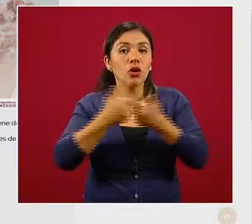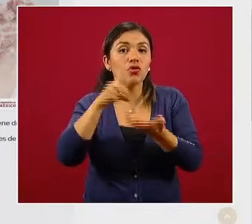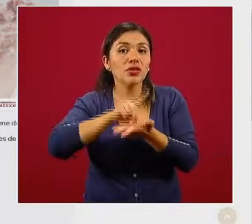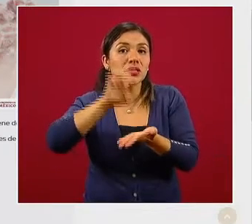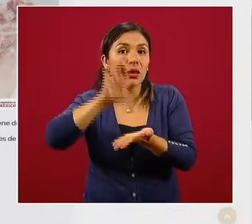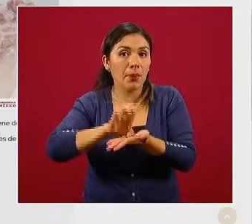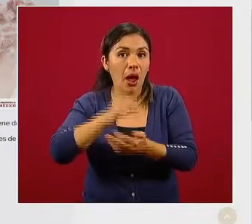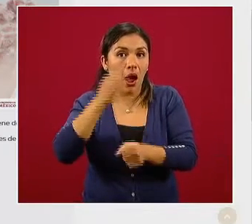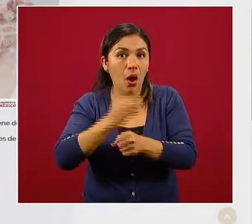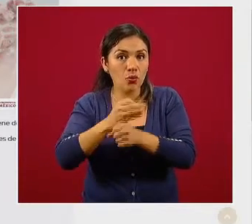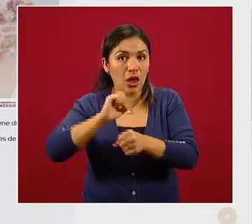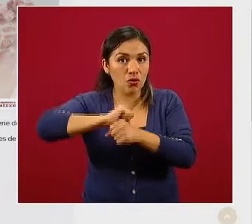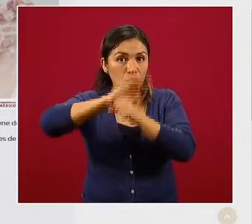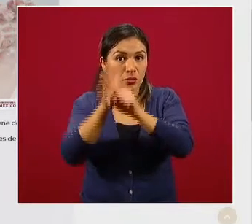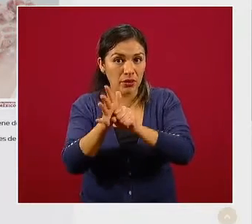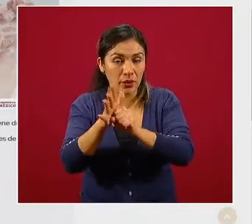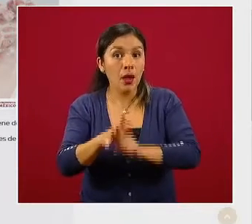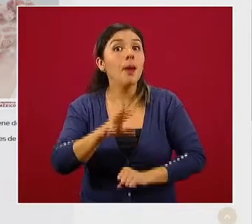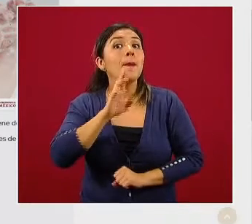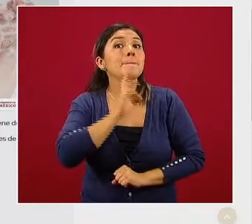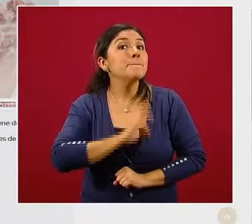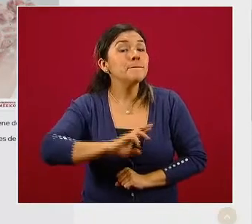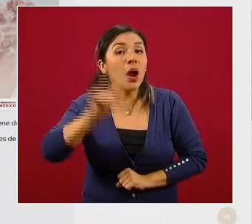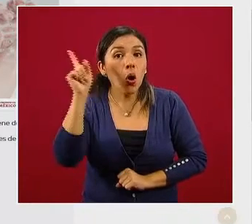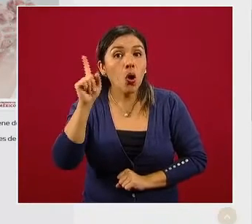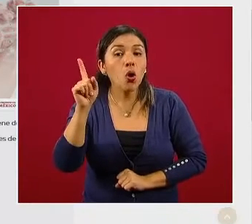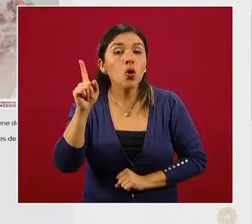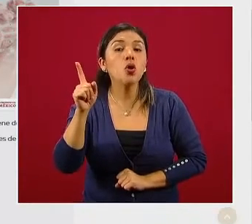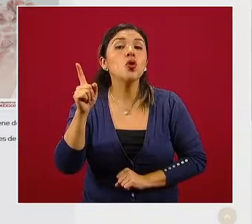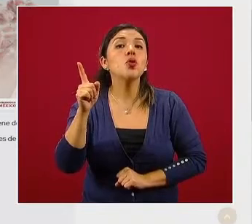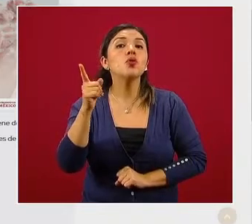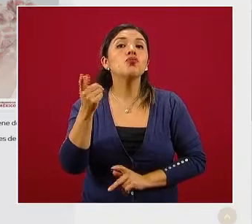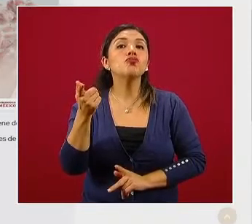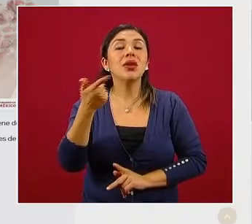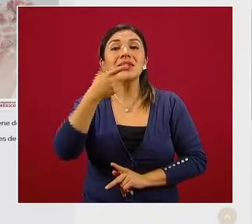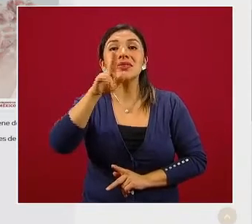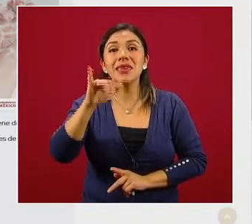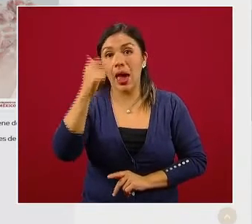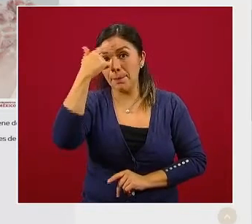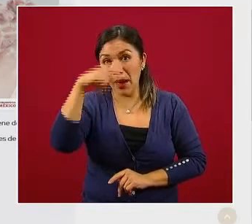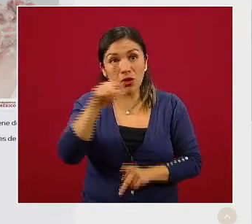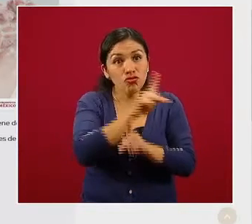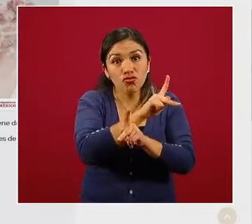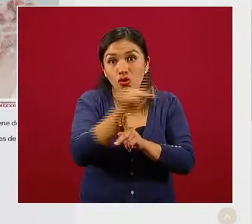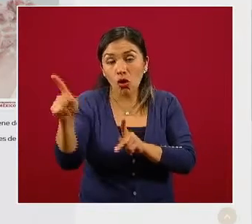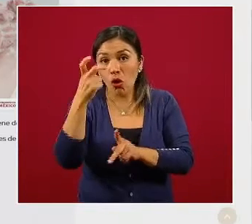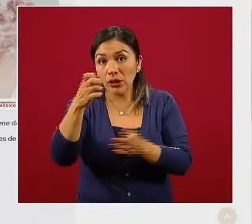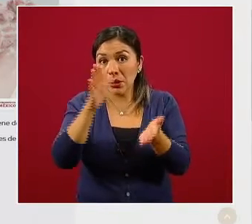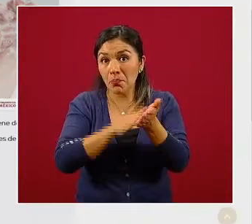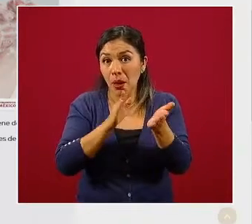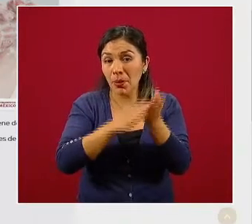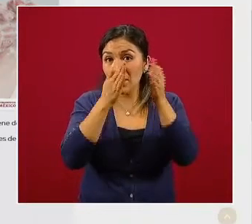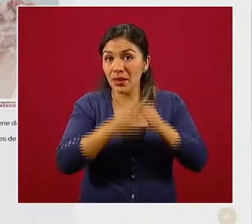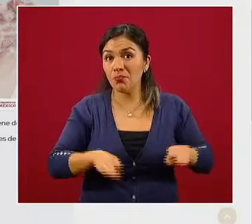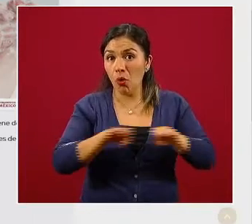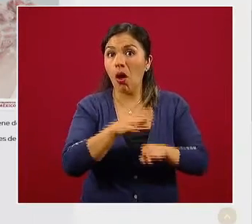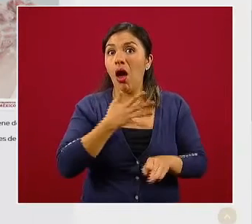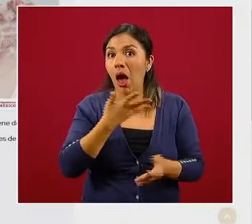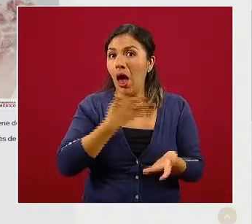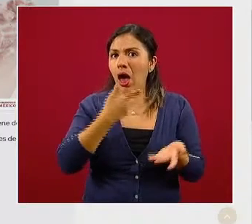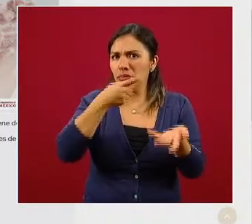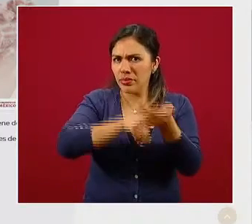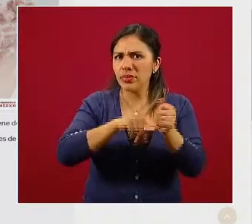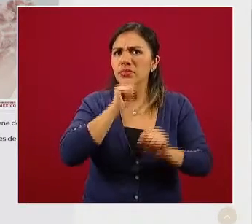el contexto de COVID-19. La mejor guía para llegar a todos estos documentos, que también hay documentos de